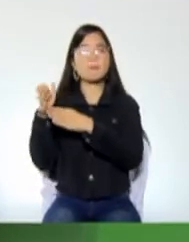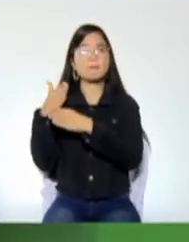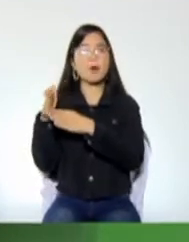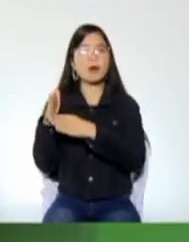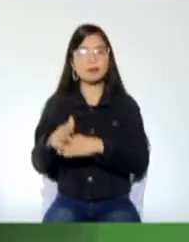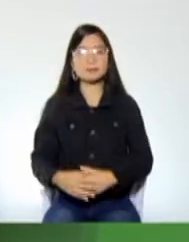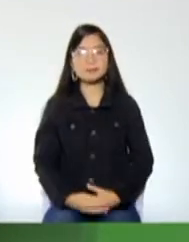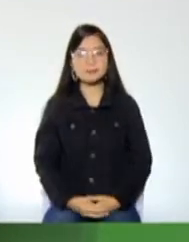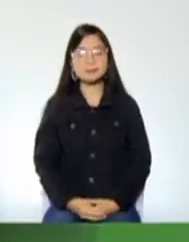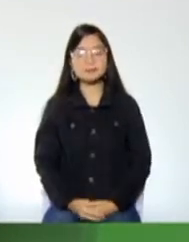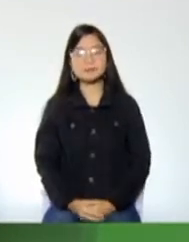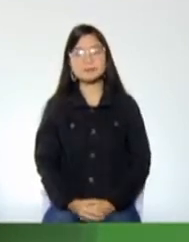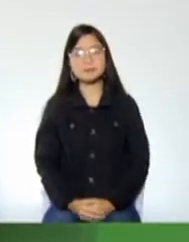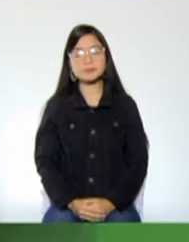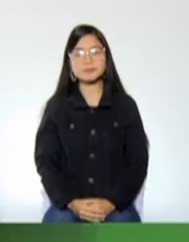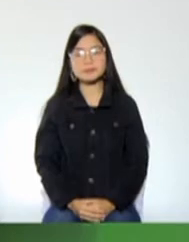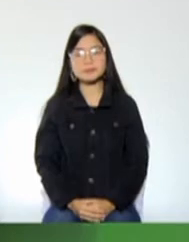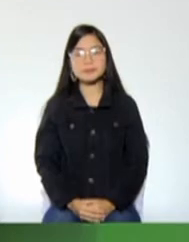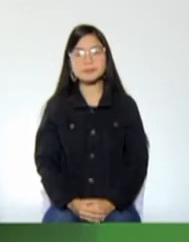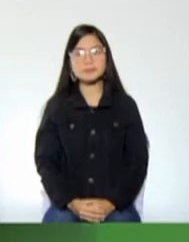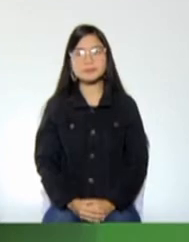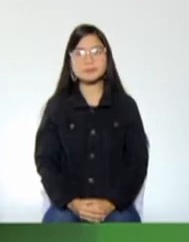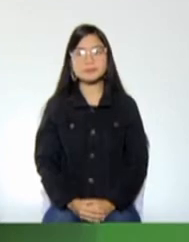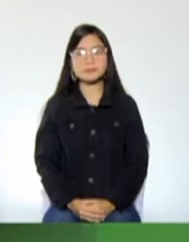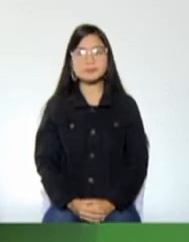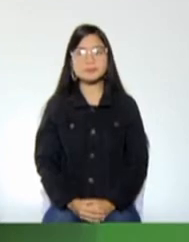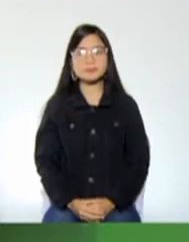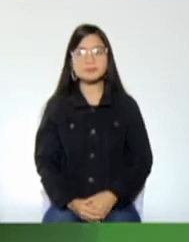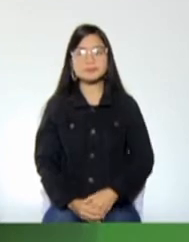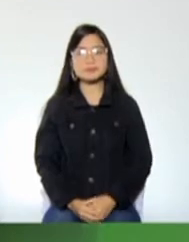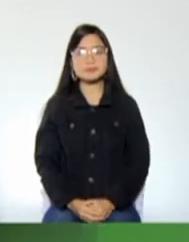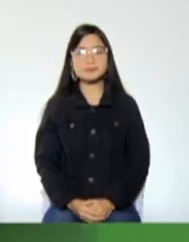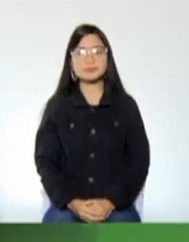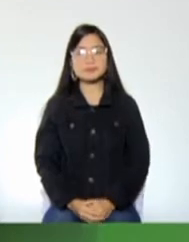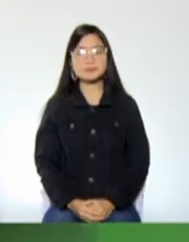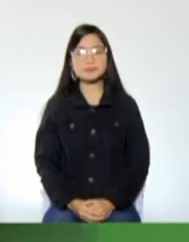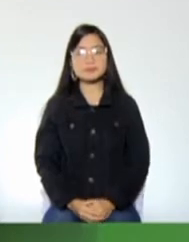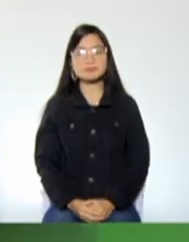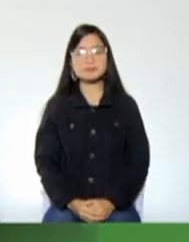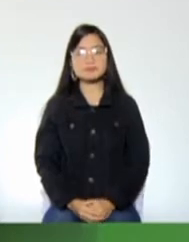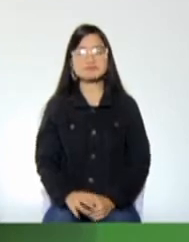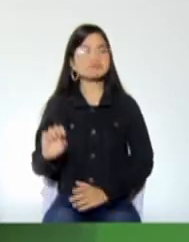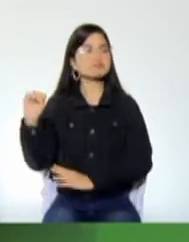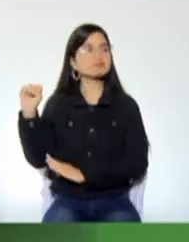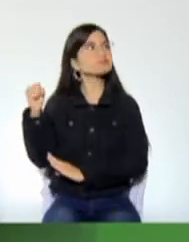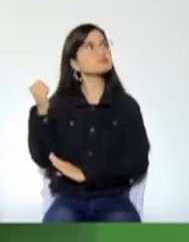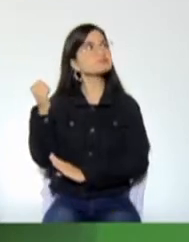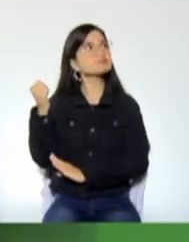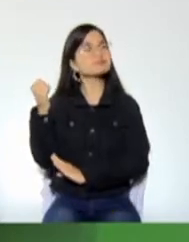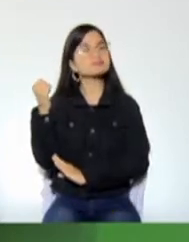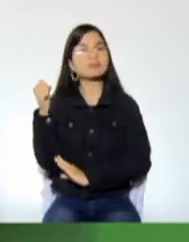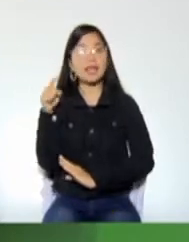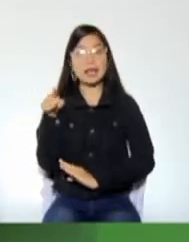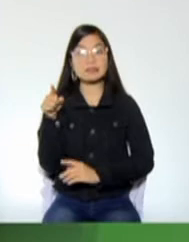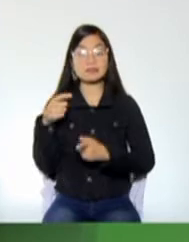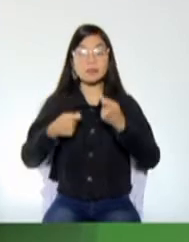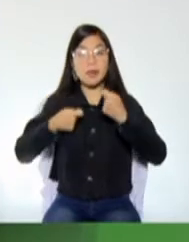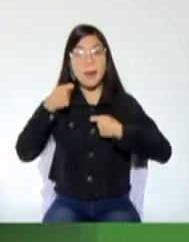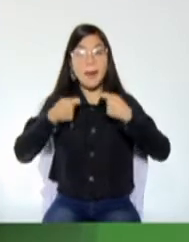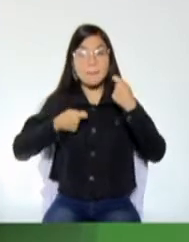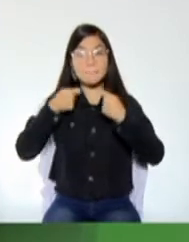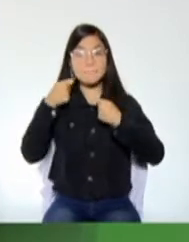importa. O como dicen, miro hacia arriba y total. Eso es una